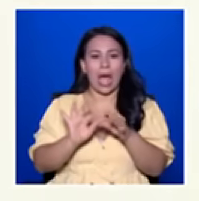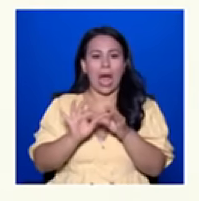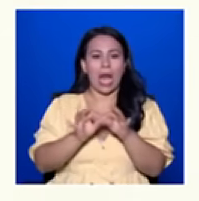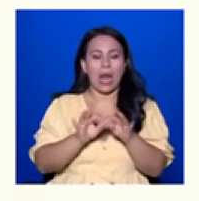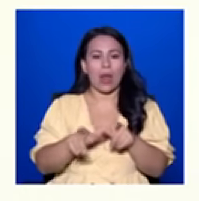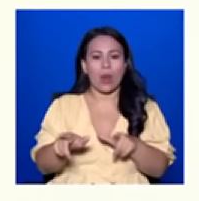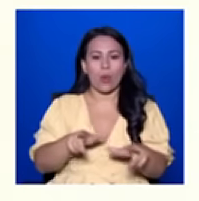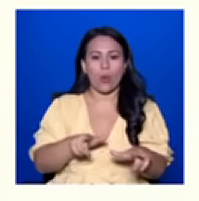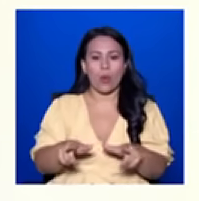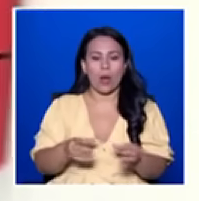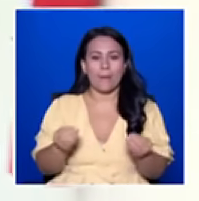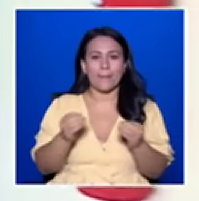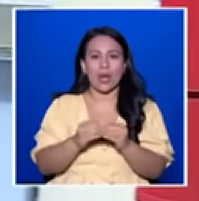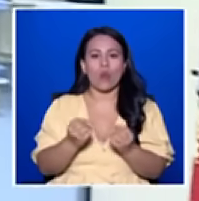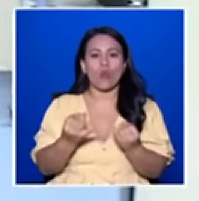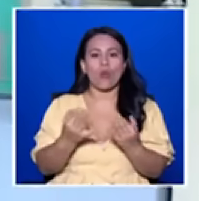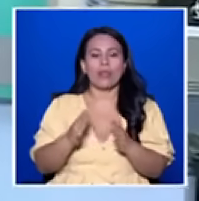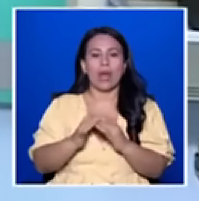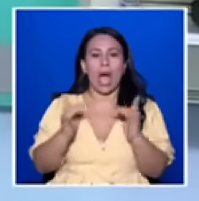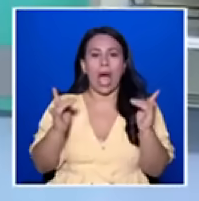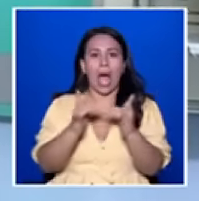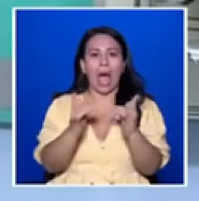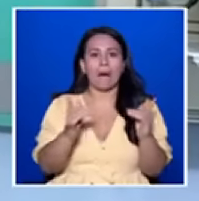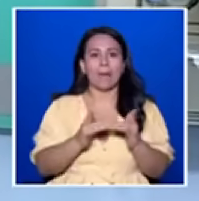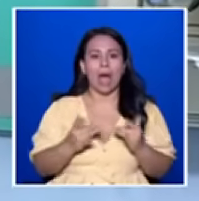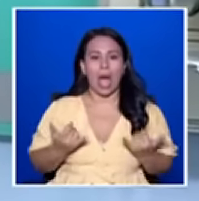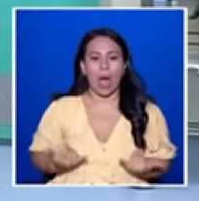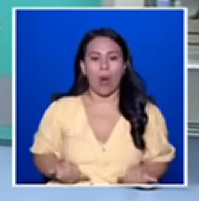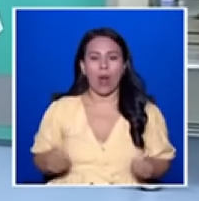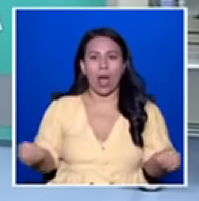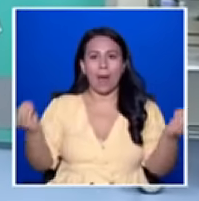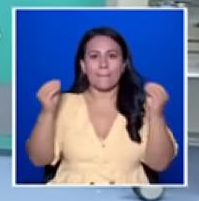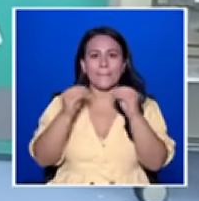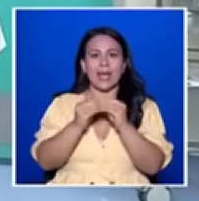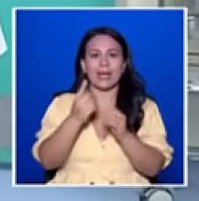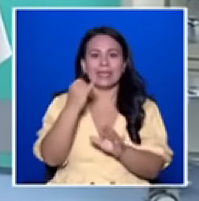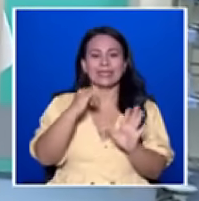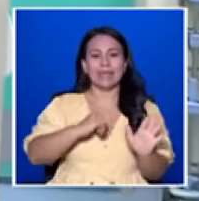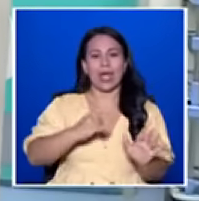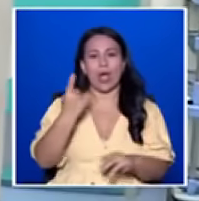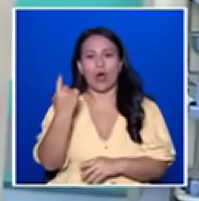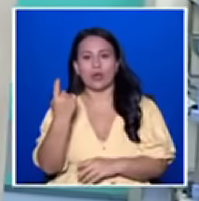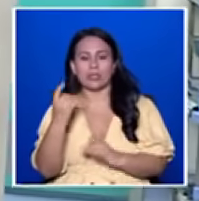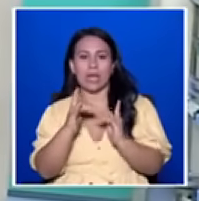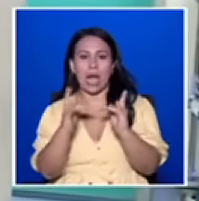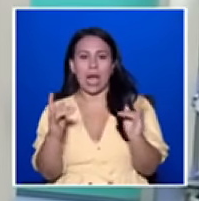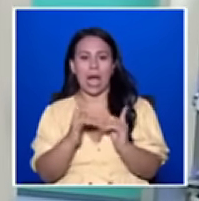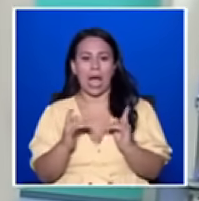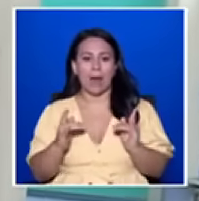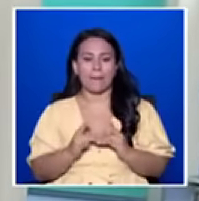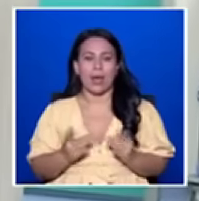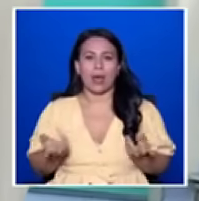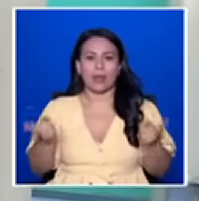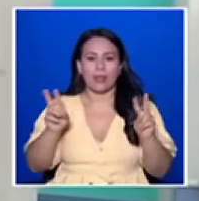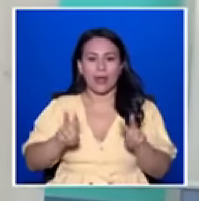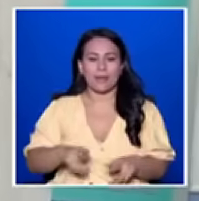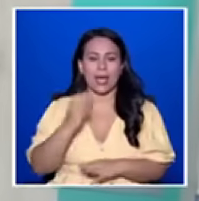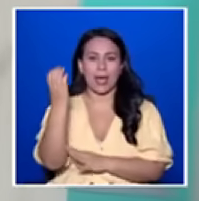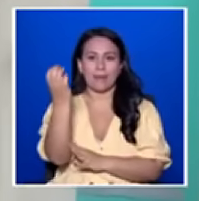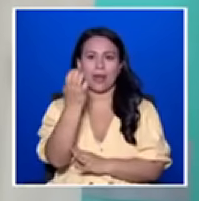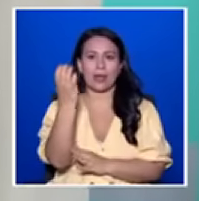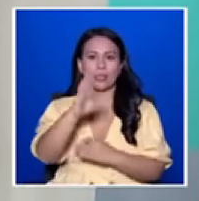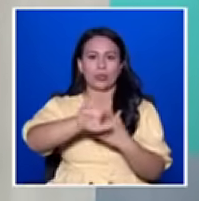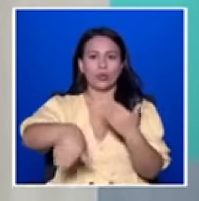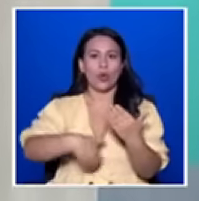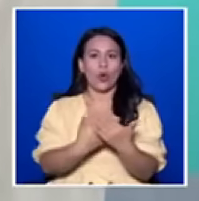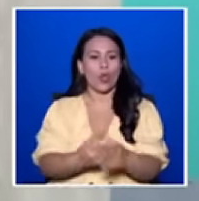esta área. Se aumentó. Doctor, ¿cuántas camas habían antes y cuántas hay ahora? Se aumentaron de 6 a 11 camas en el área de emergencia, por lo tanto, nosotros estamos